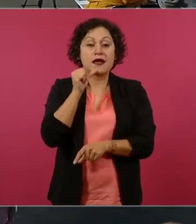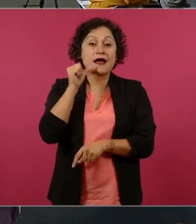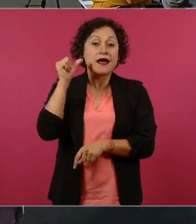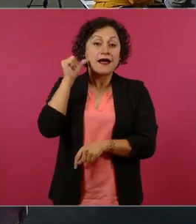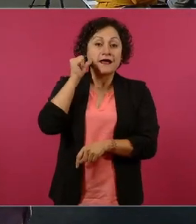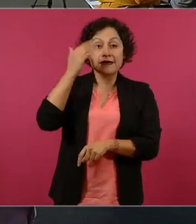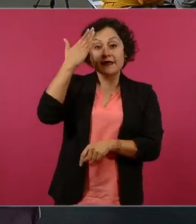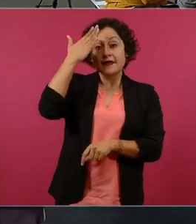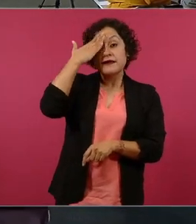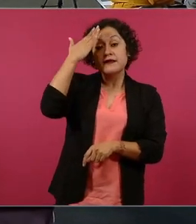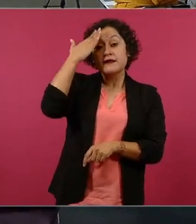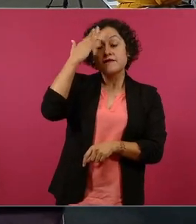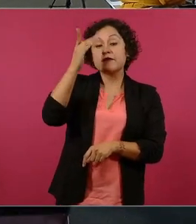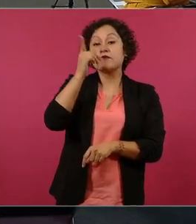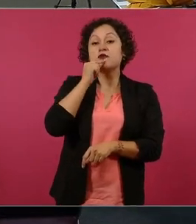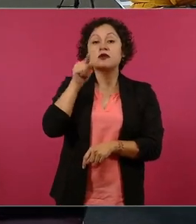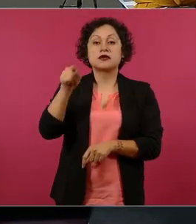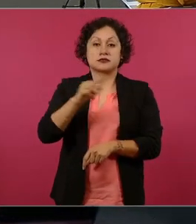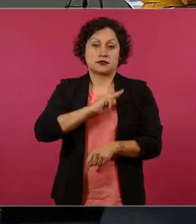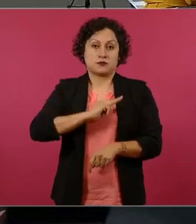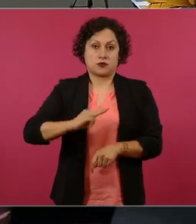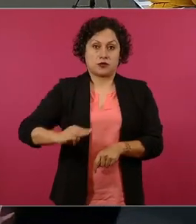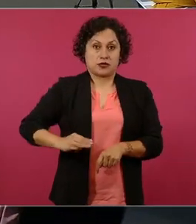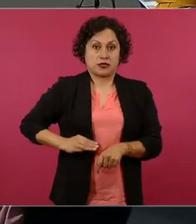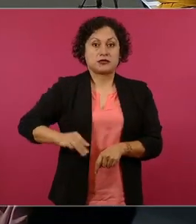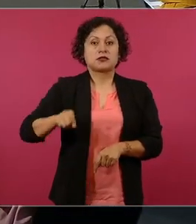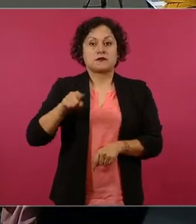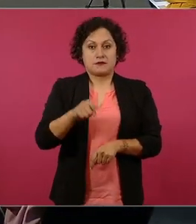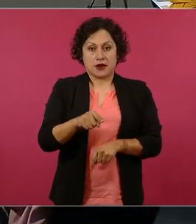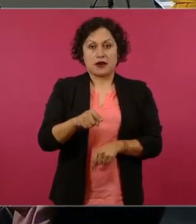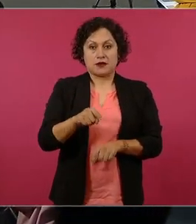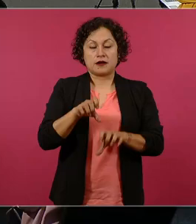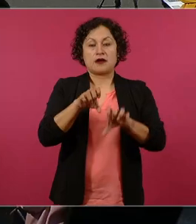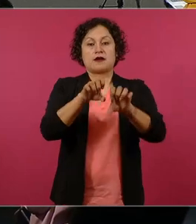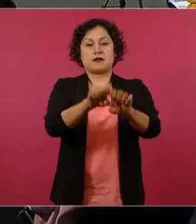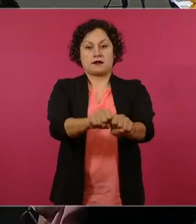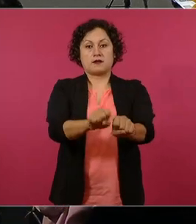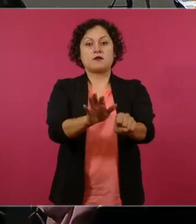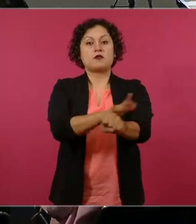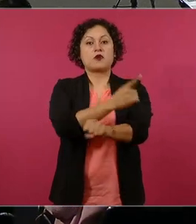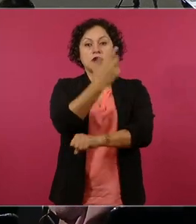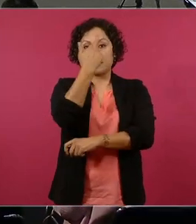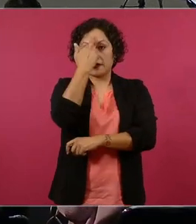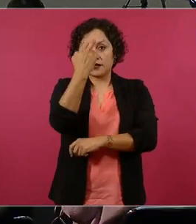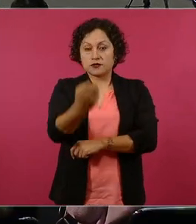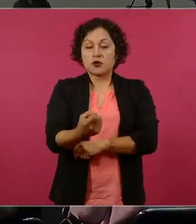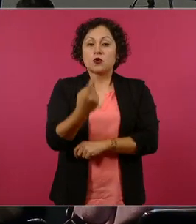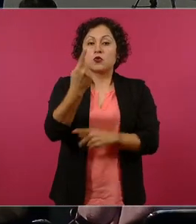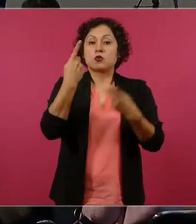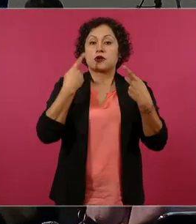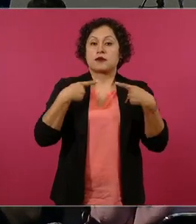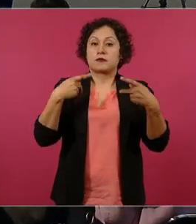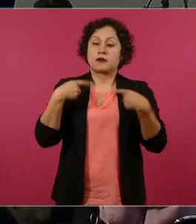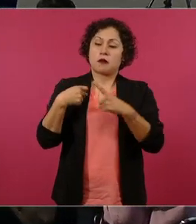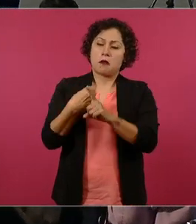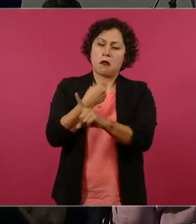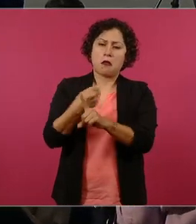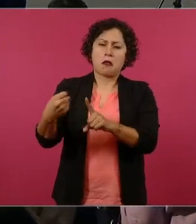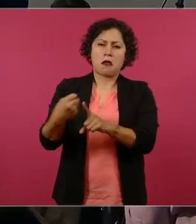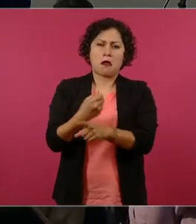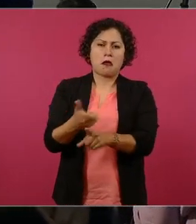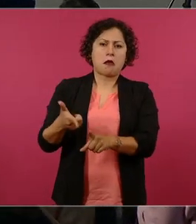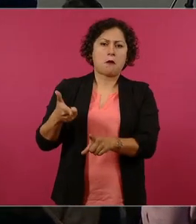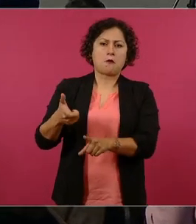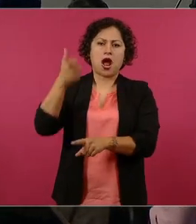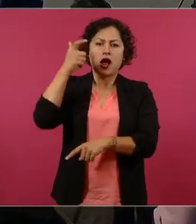Policía Municipal de Zapotitlán mataron a un a una persona a golpes y a balazos y ahora